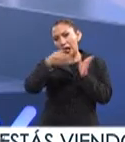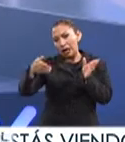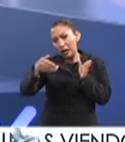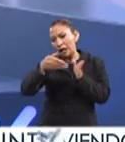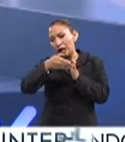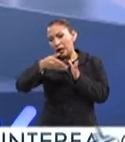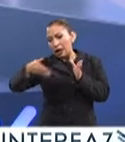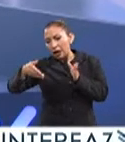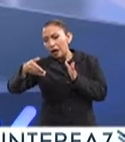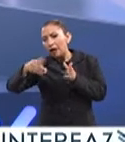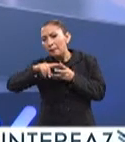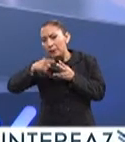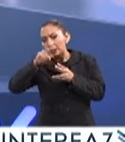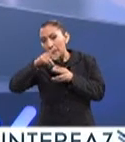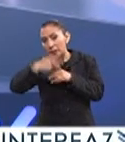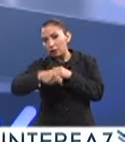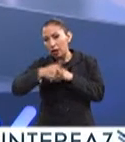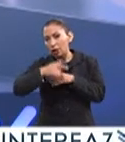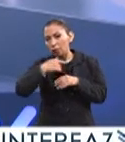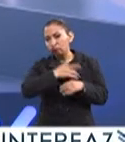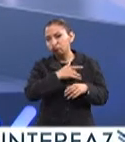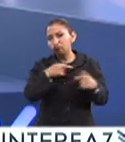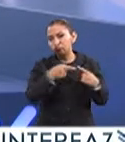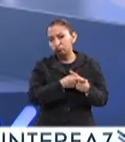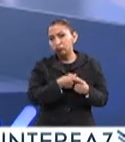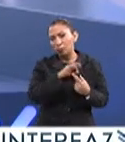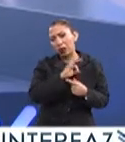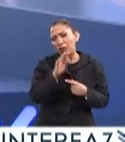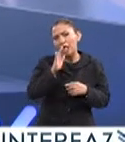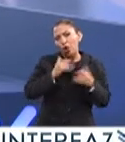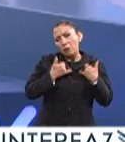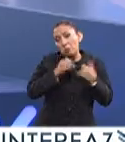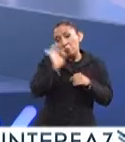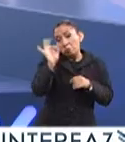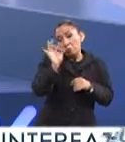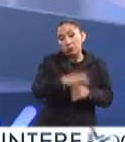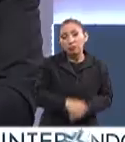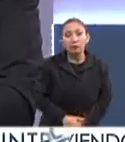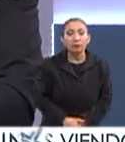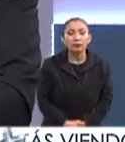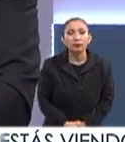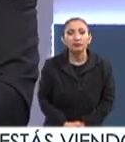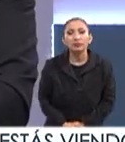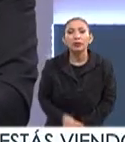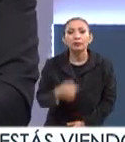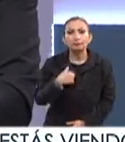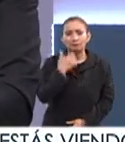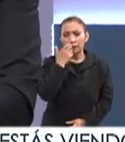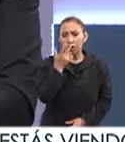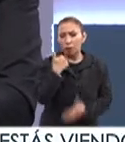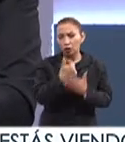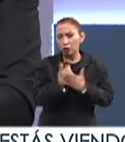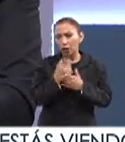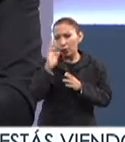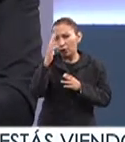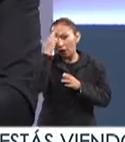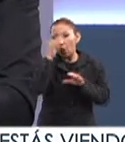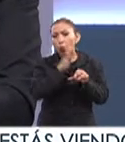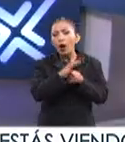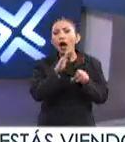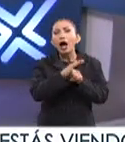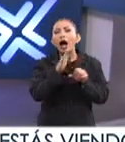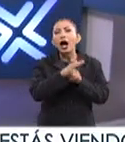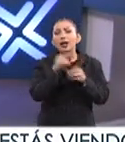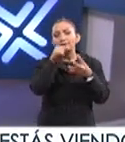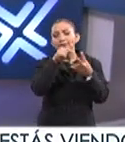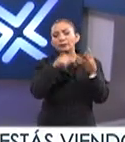vaya, más riesgo de tener un infarto, aunque puede ser más joven también. Me gustaría que pues nos ayudaras a recordar cuáles son